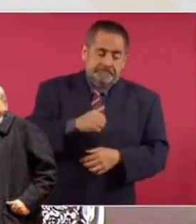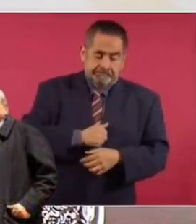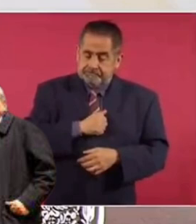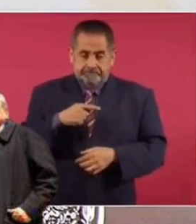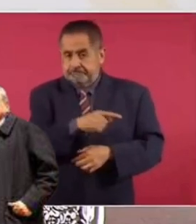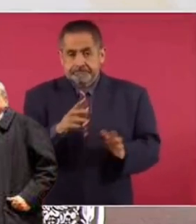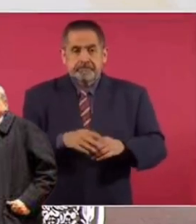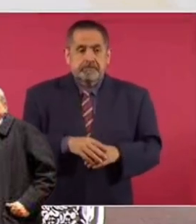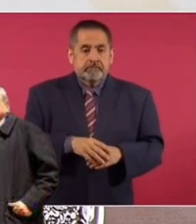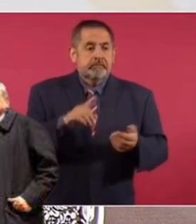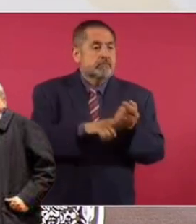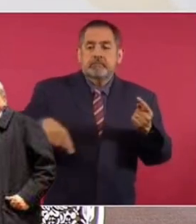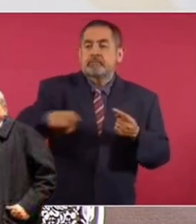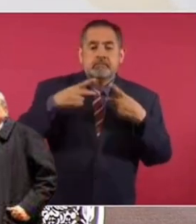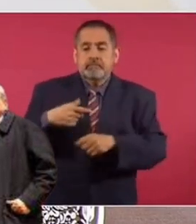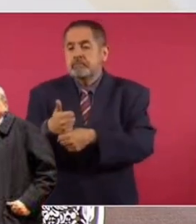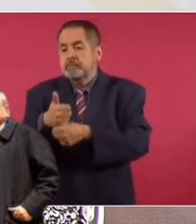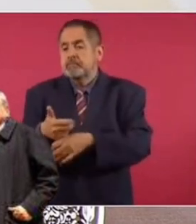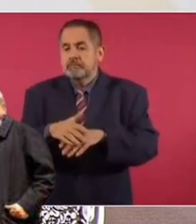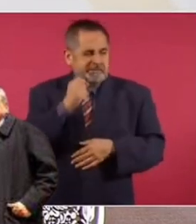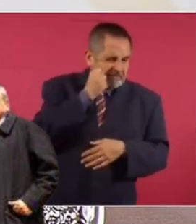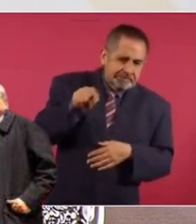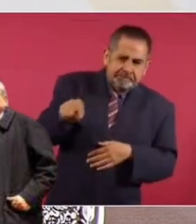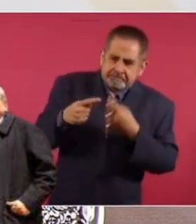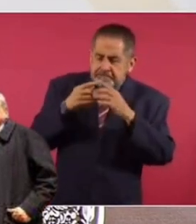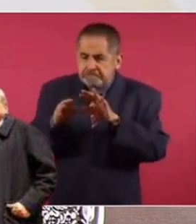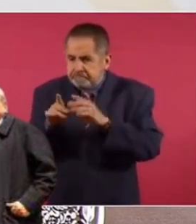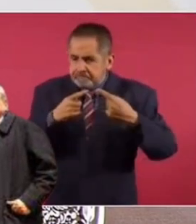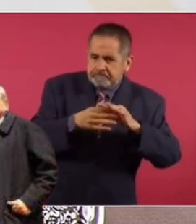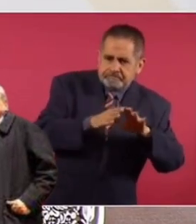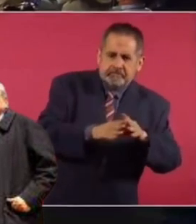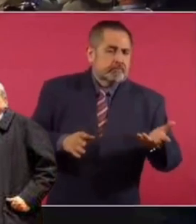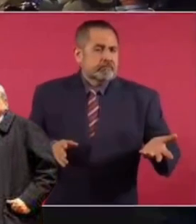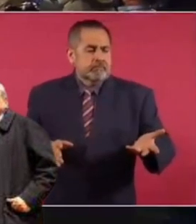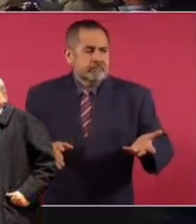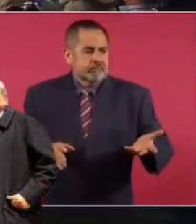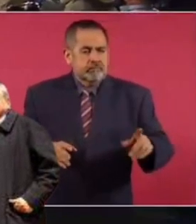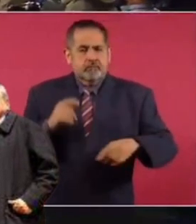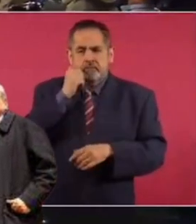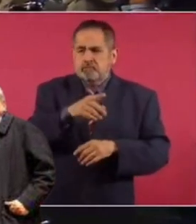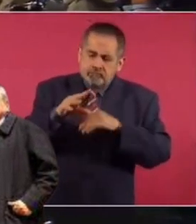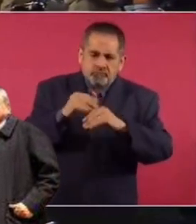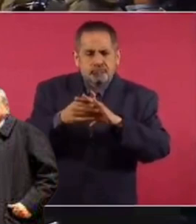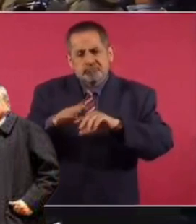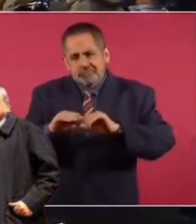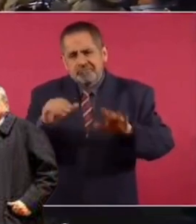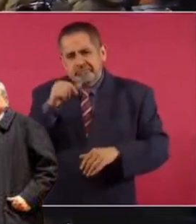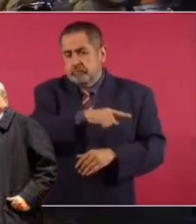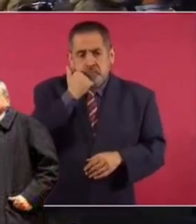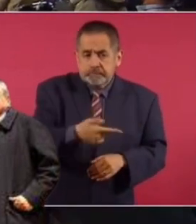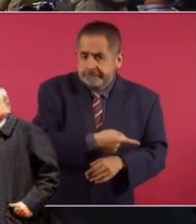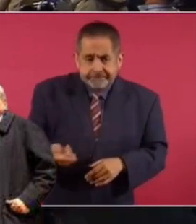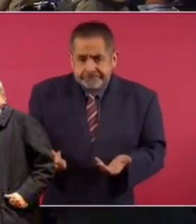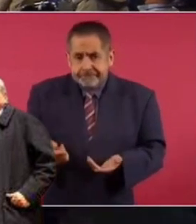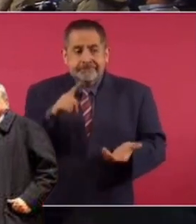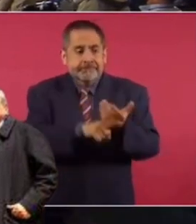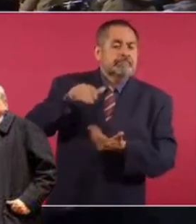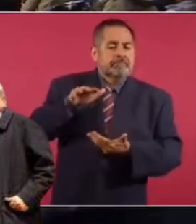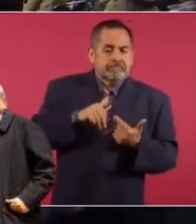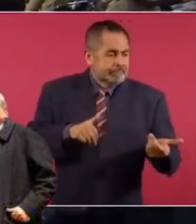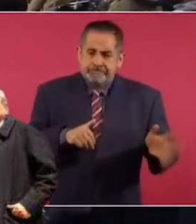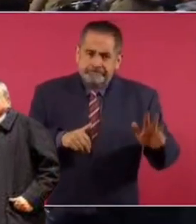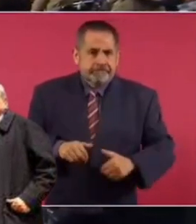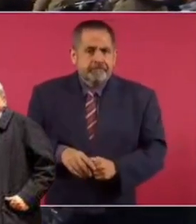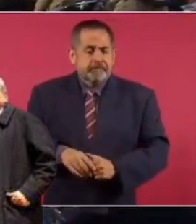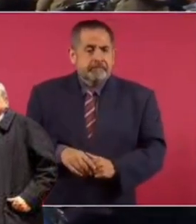lamentable es administrar el dolor ajeno. Que quisieran que nunca se aclarara nada, que no se resolviera nada, porque ellos viven de eso.